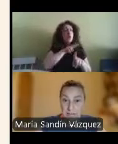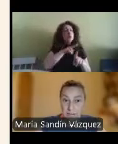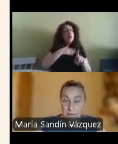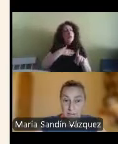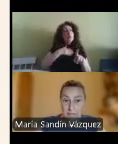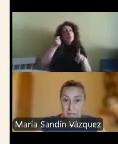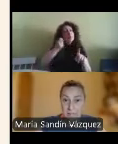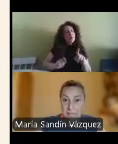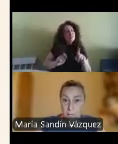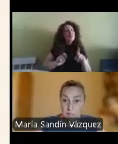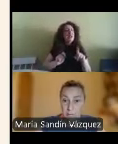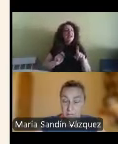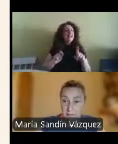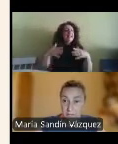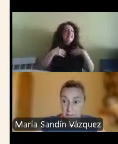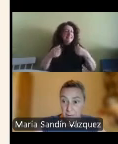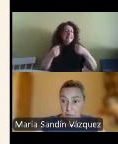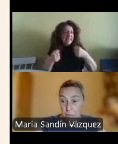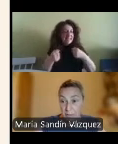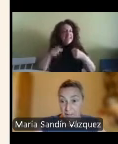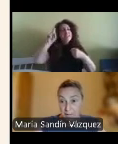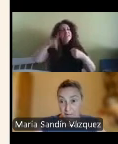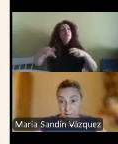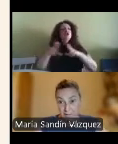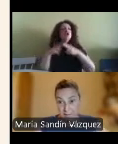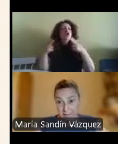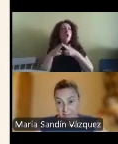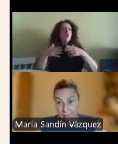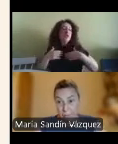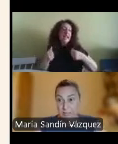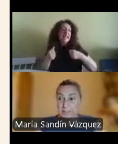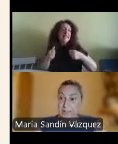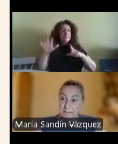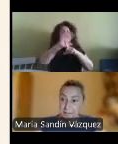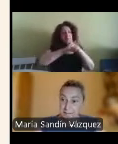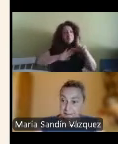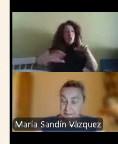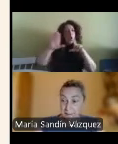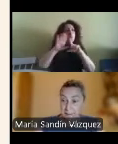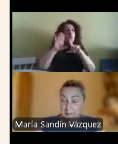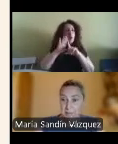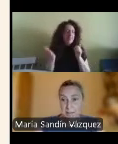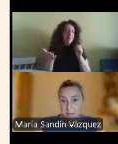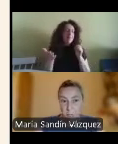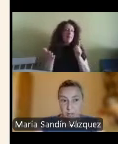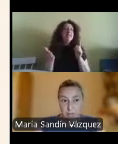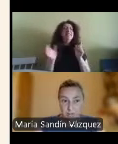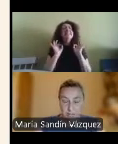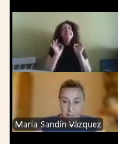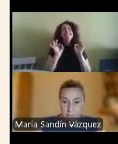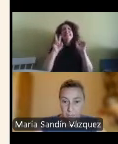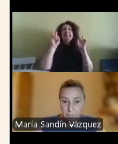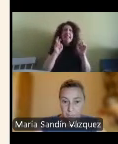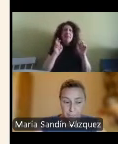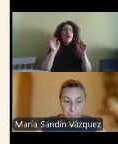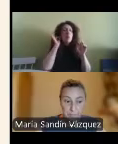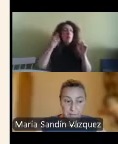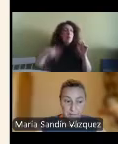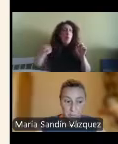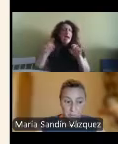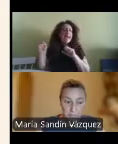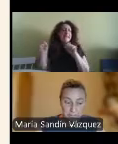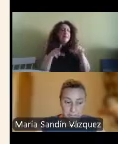y sociosanitarios de la Comunidad de Madrid sobre el trato que reciben las mujeres migrantes,